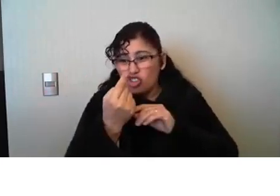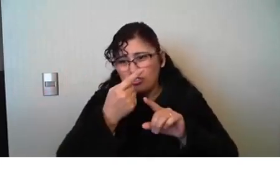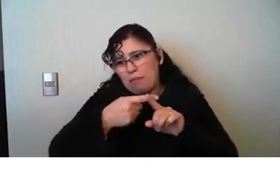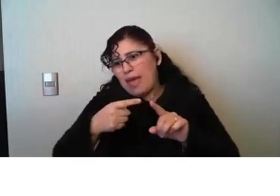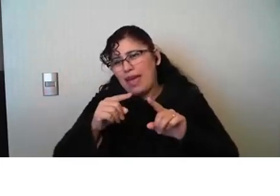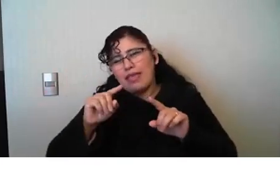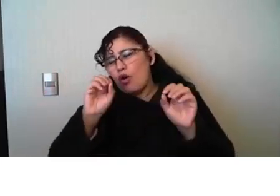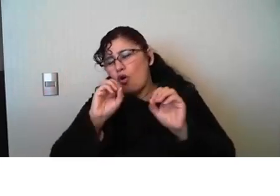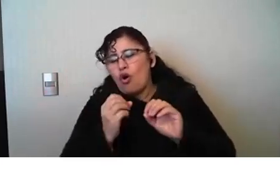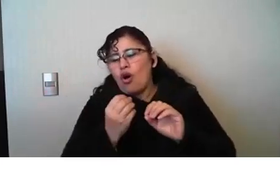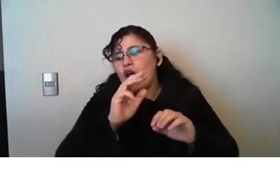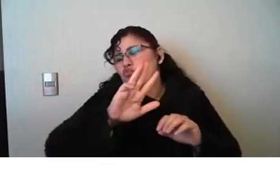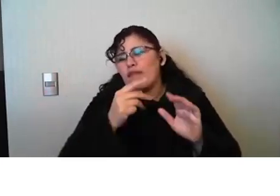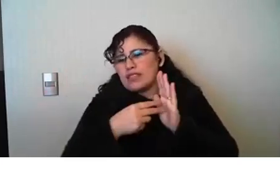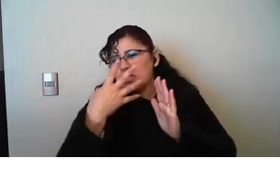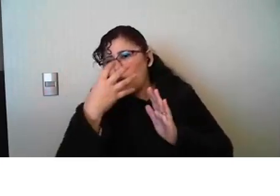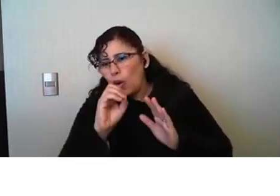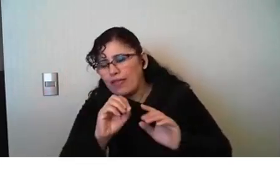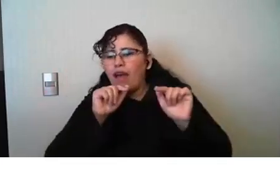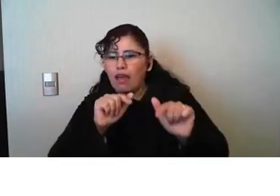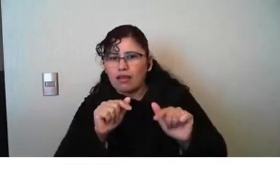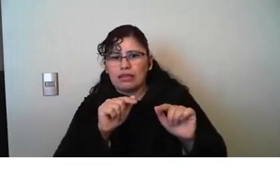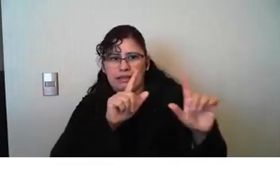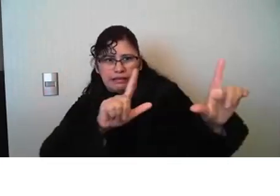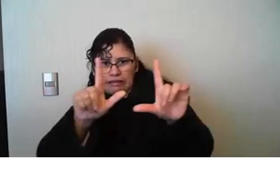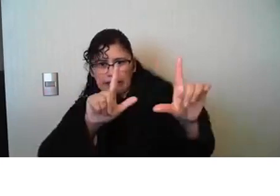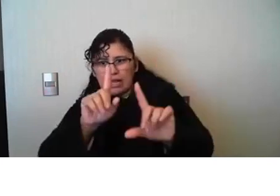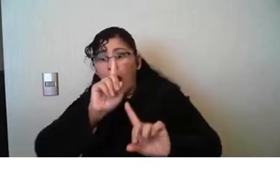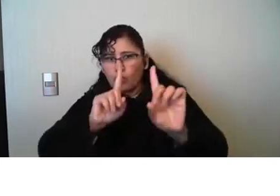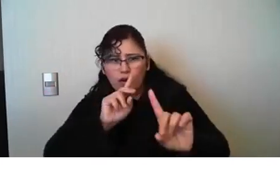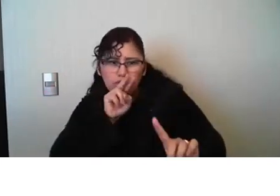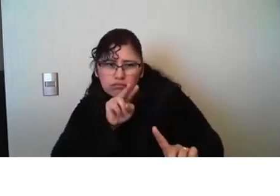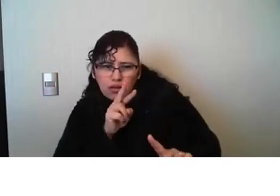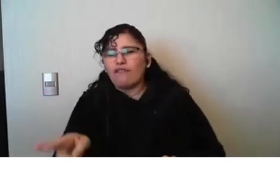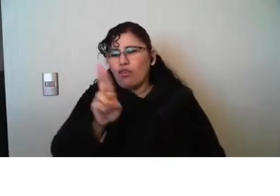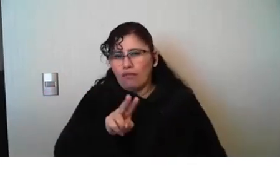yo vamos a ir a escoger algunas láminas en donde podemos hacer un repaso, algunas consultas.